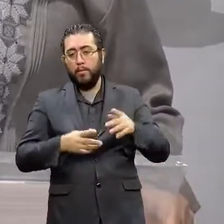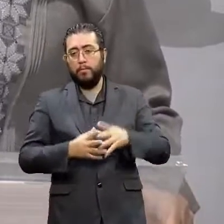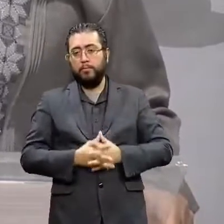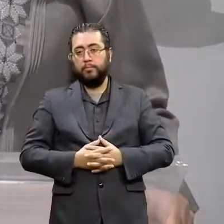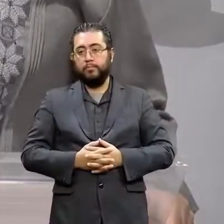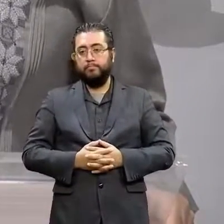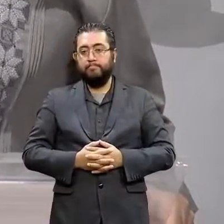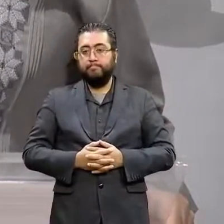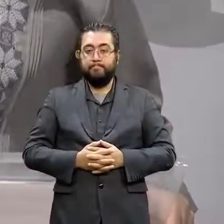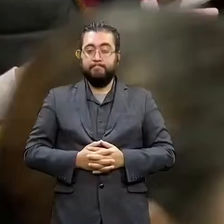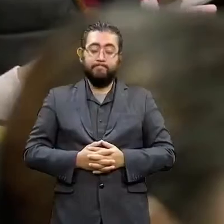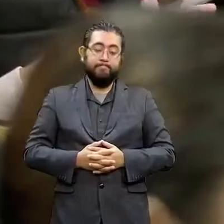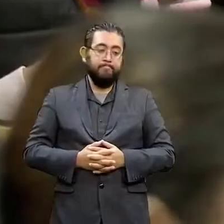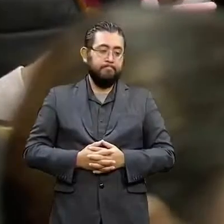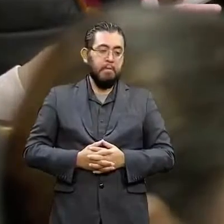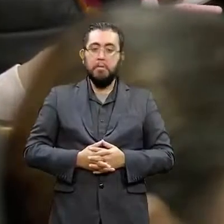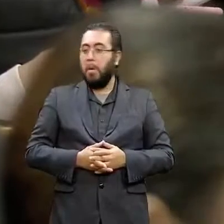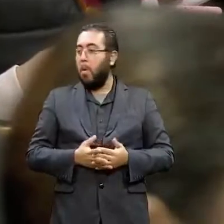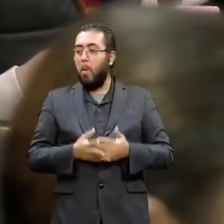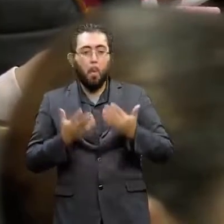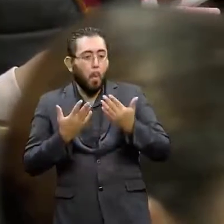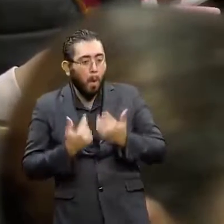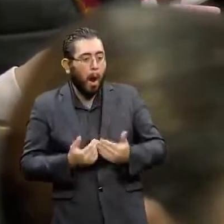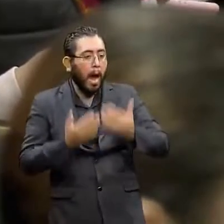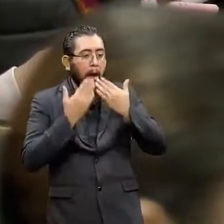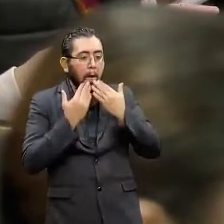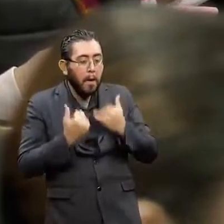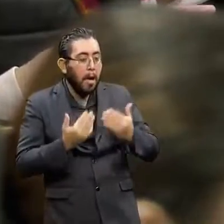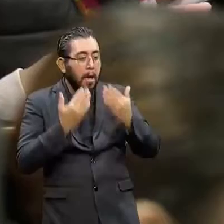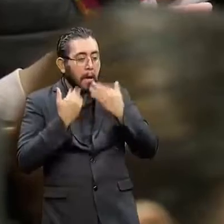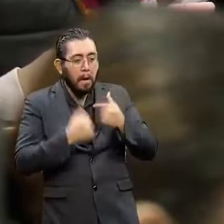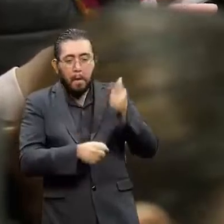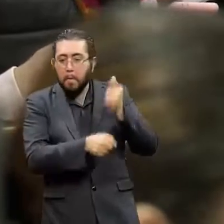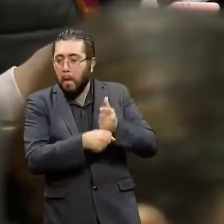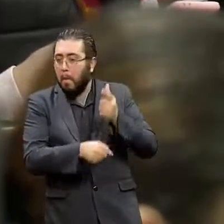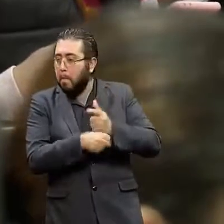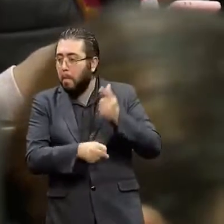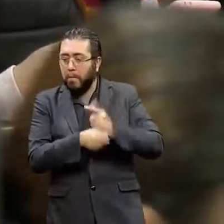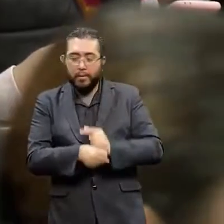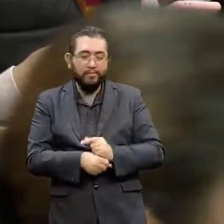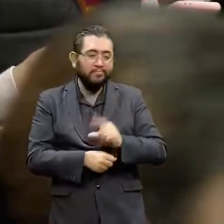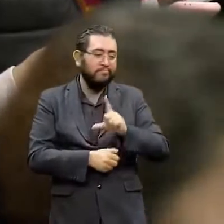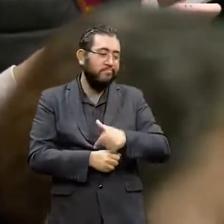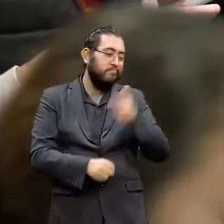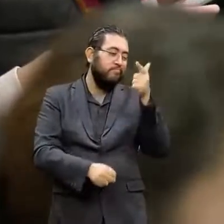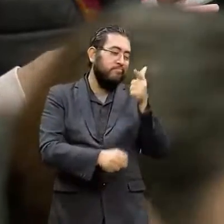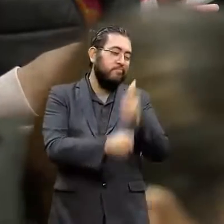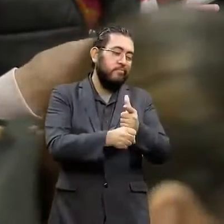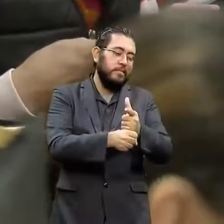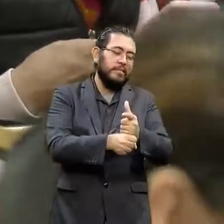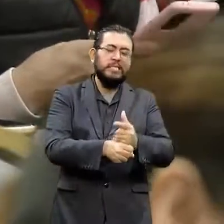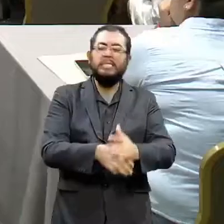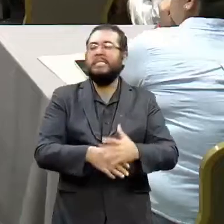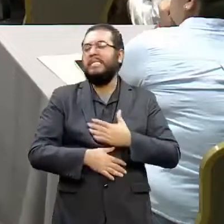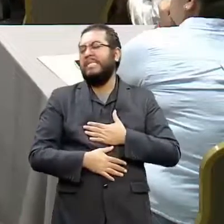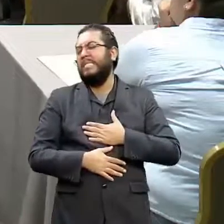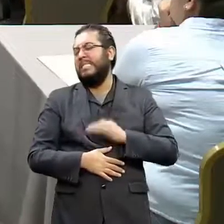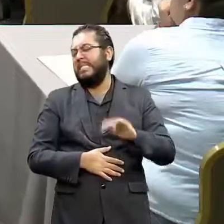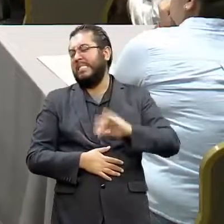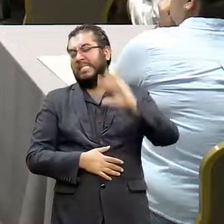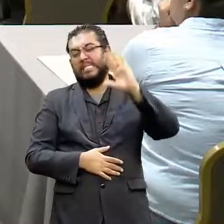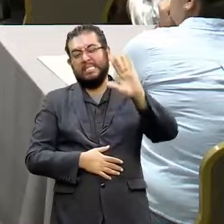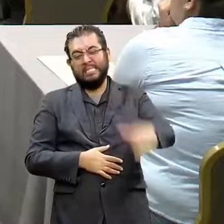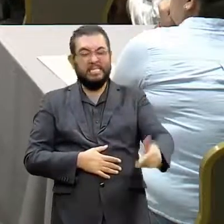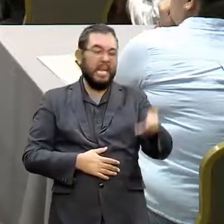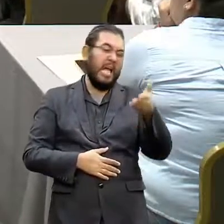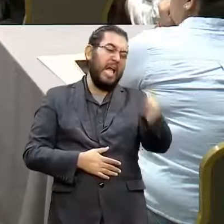acaba con que no encontramos con vida a las personas que buscamos y esto nos enfrenta a